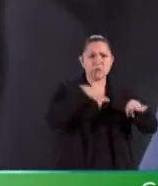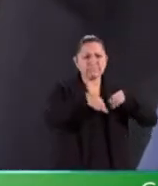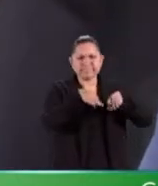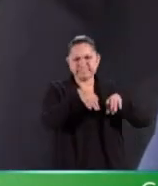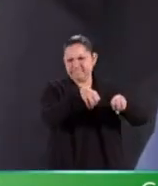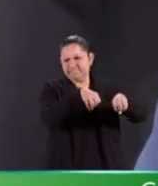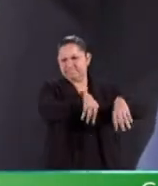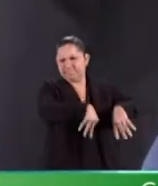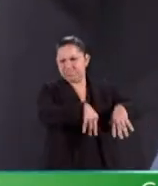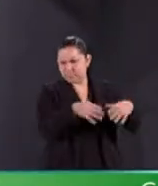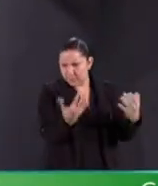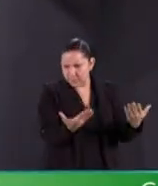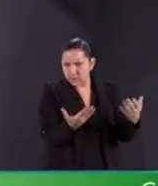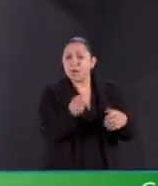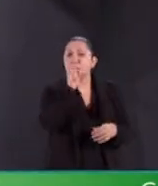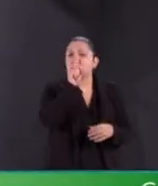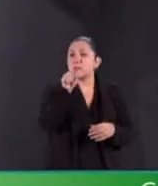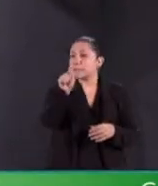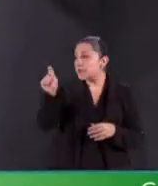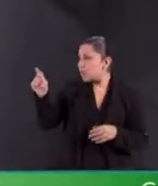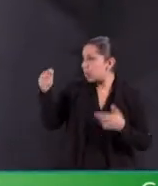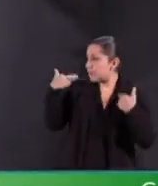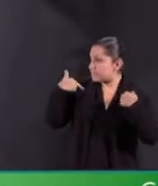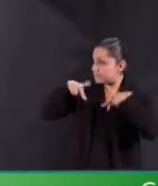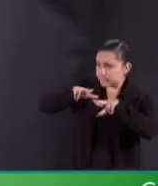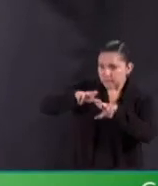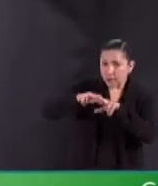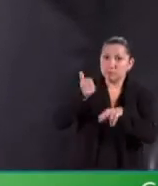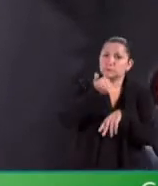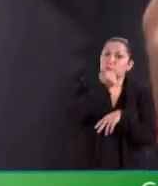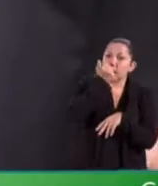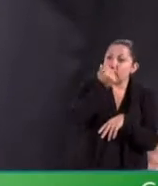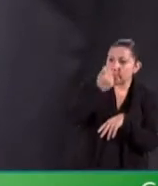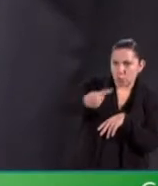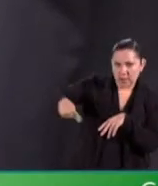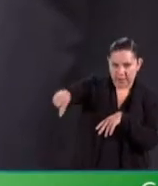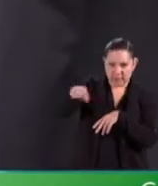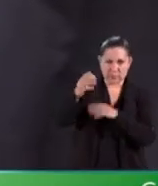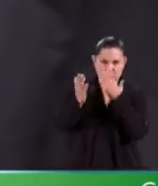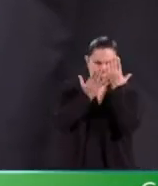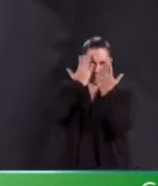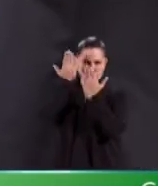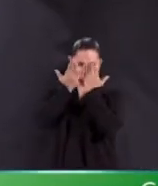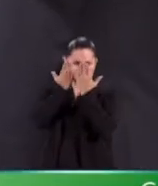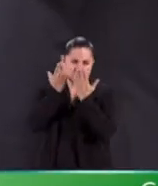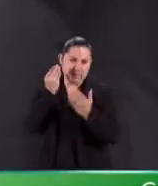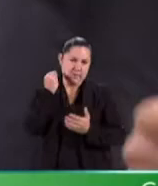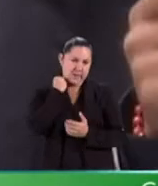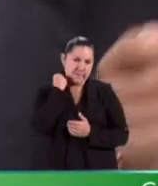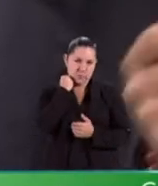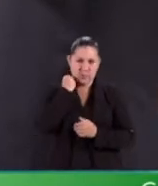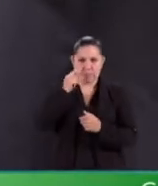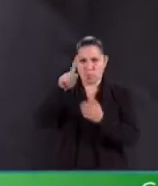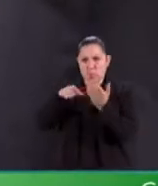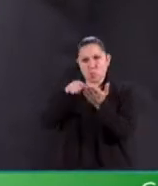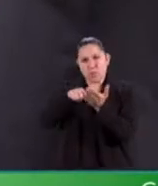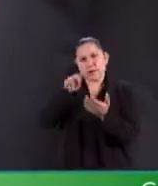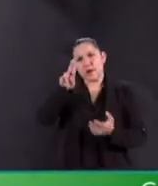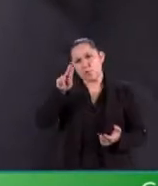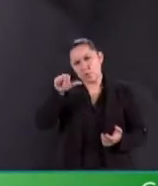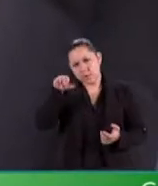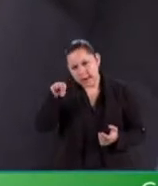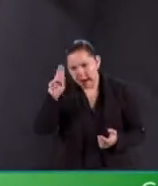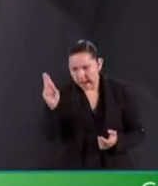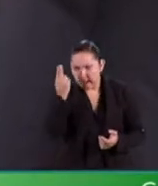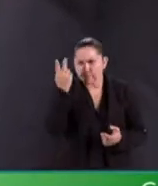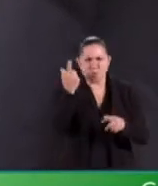los estudiantes y profesores de la Facultad de Derecho de la Universidad Autónoma de México y de otras